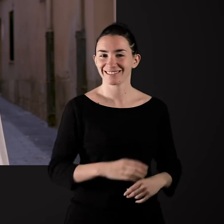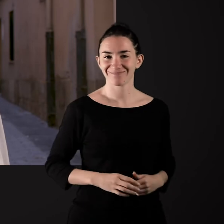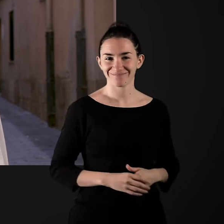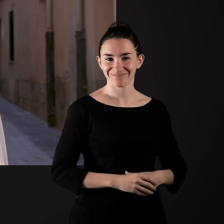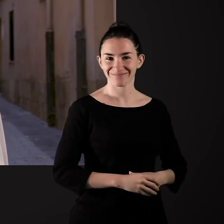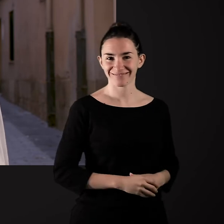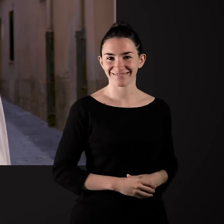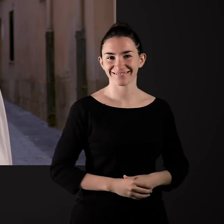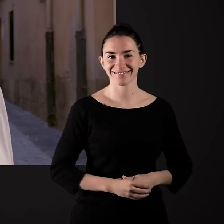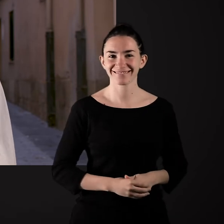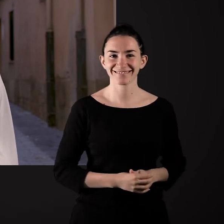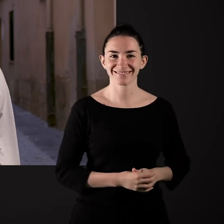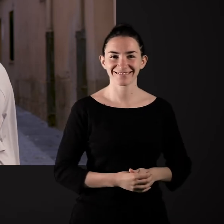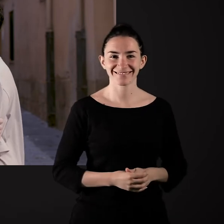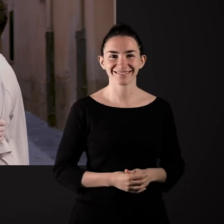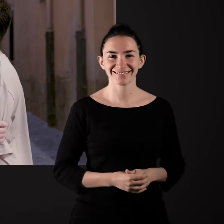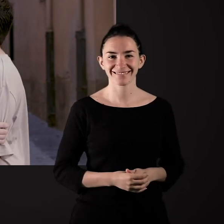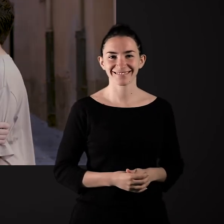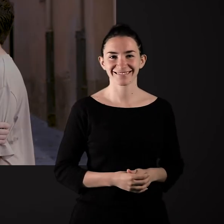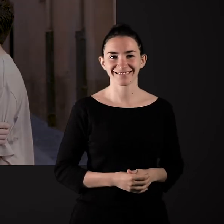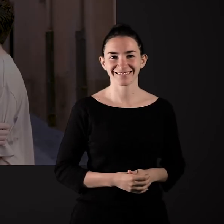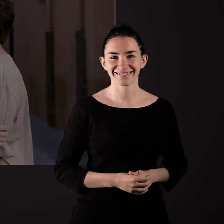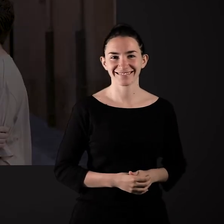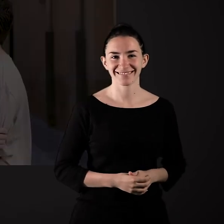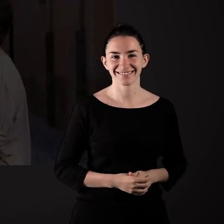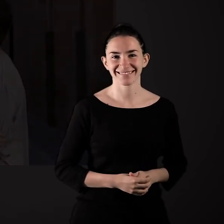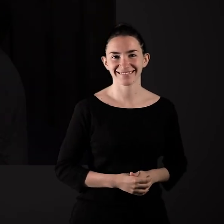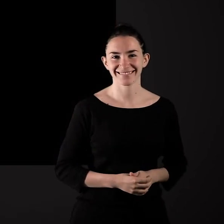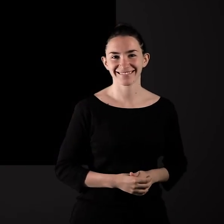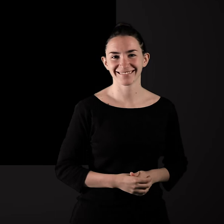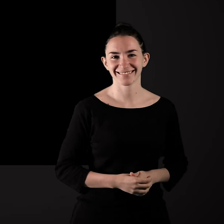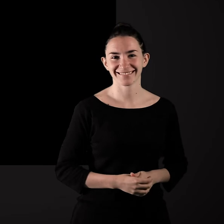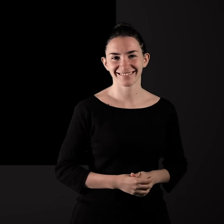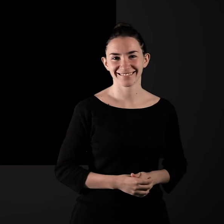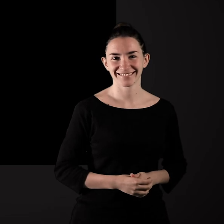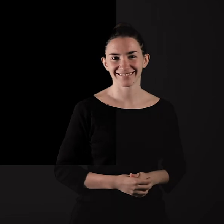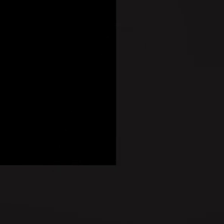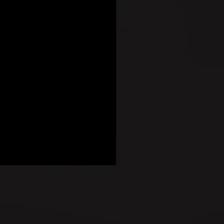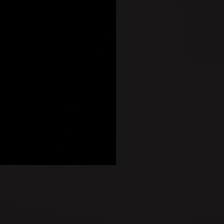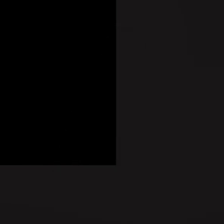Still the one who waits for you and